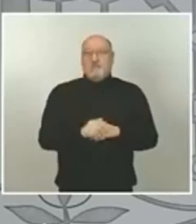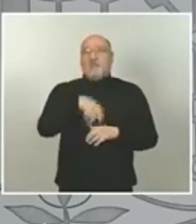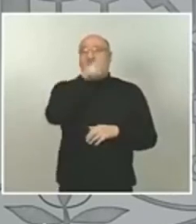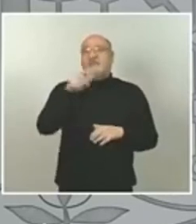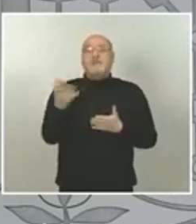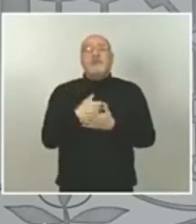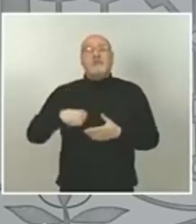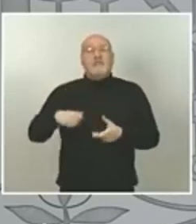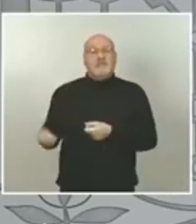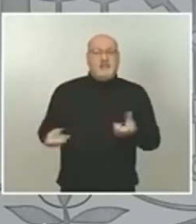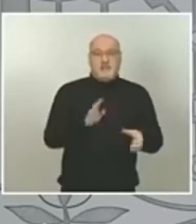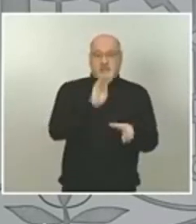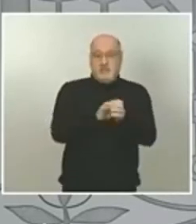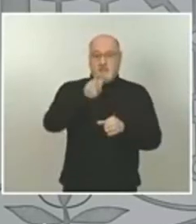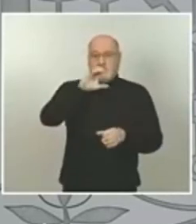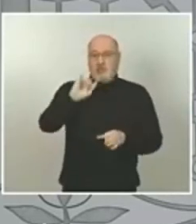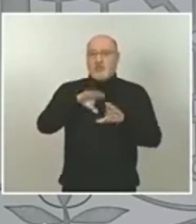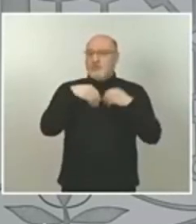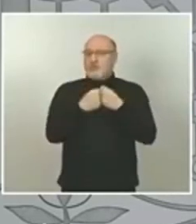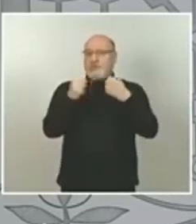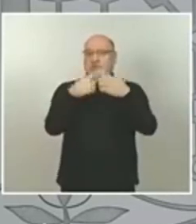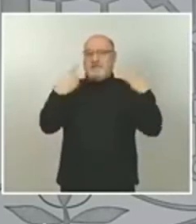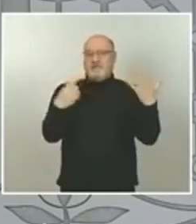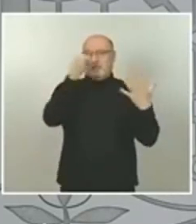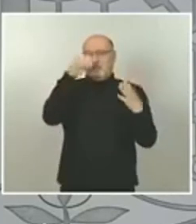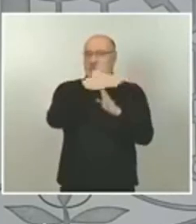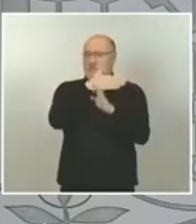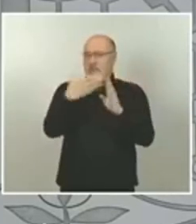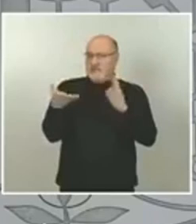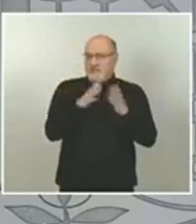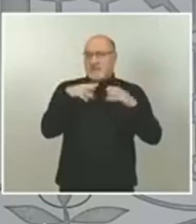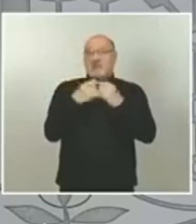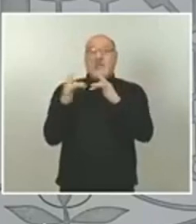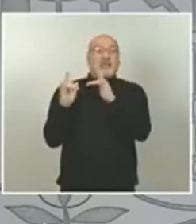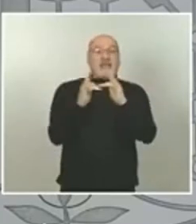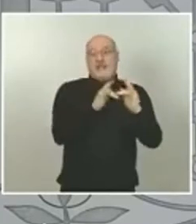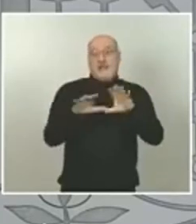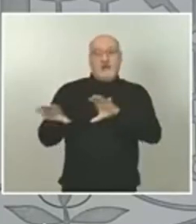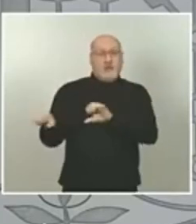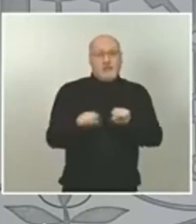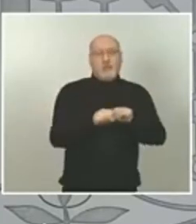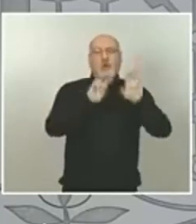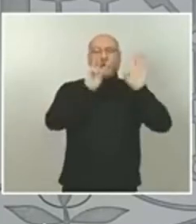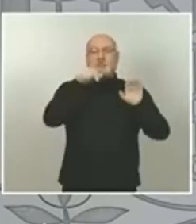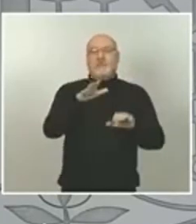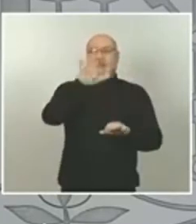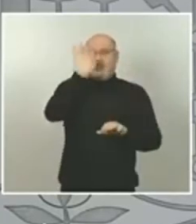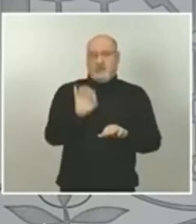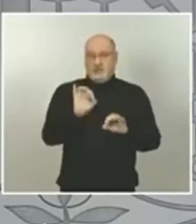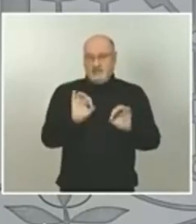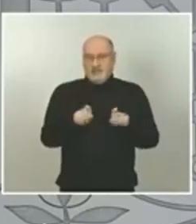en UCI rondan el 26% de media, camas hospitalarias ocupación un 8,5%, las